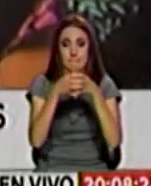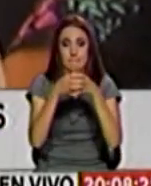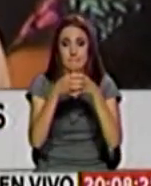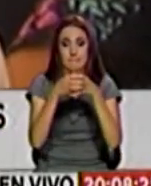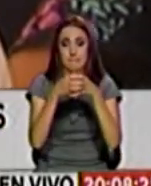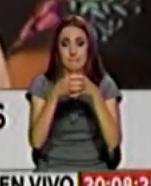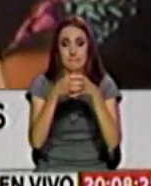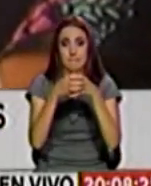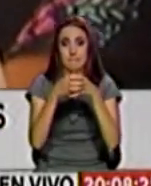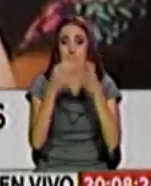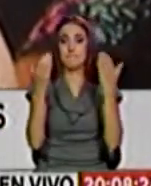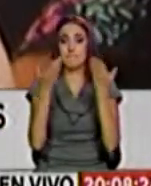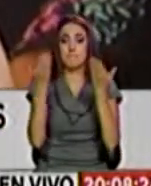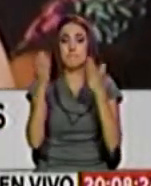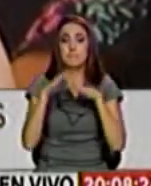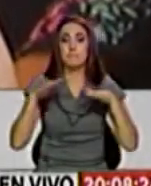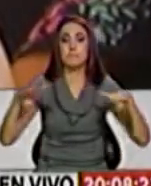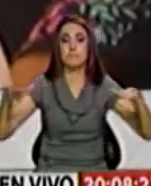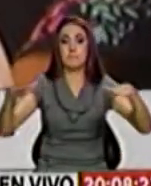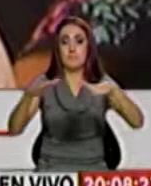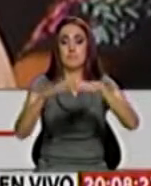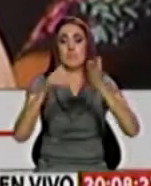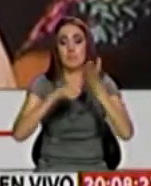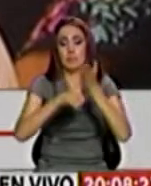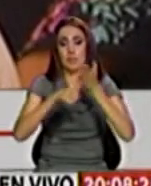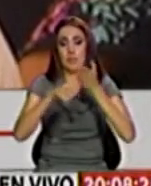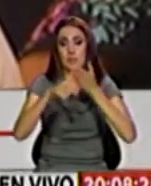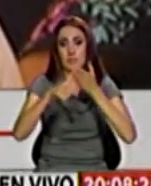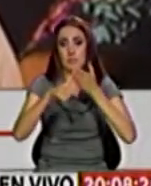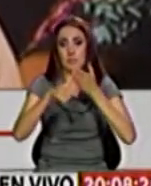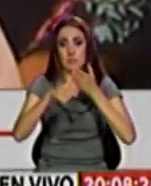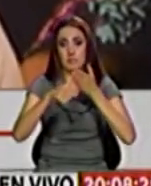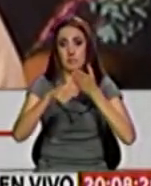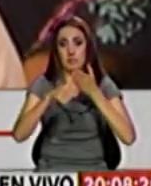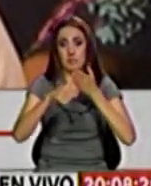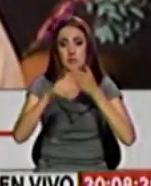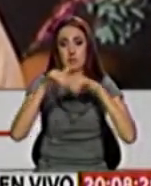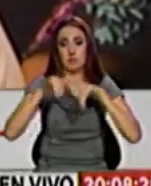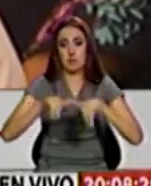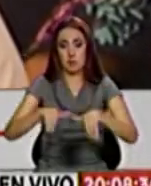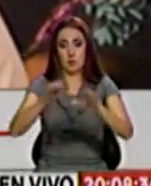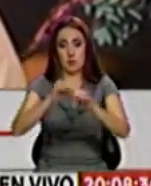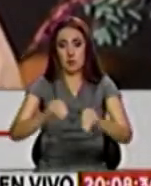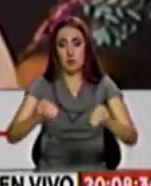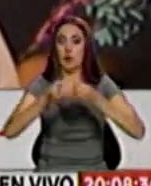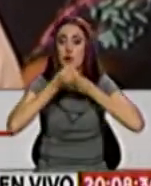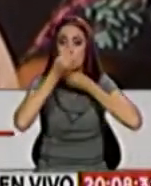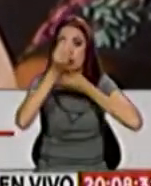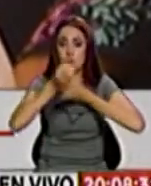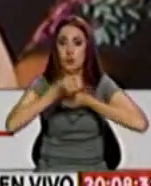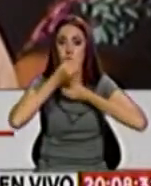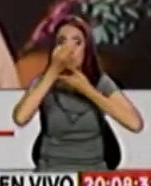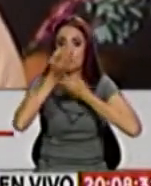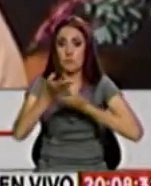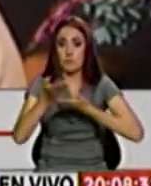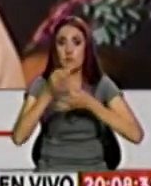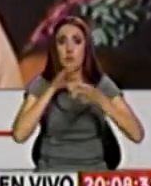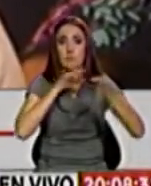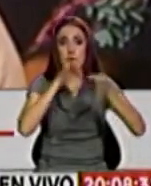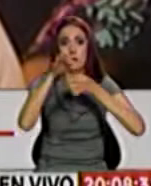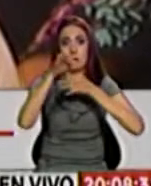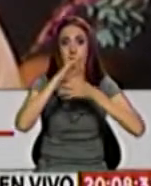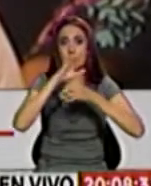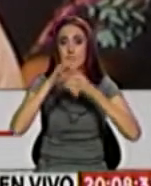Económico en la Asamblea Nacional, el ministro Richard Martínez llevará un informe en donde explicará